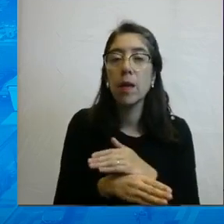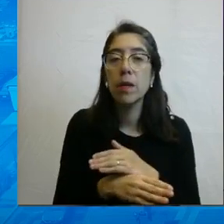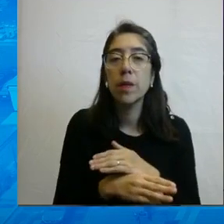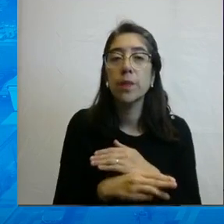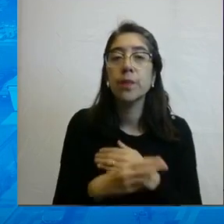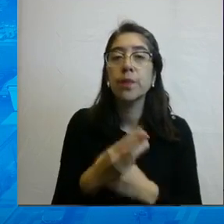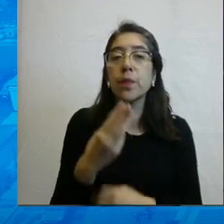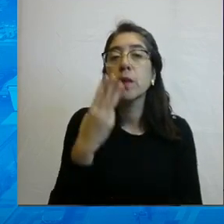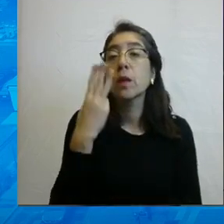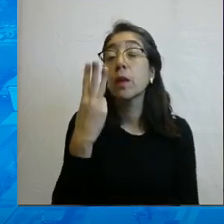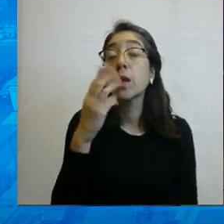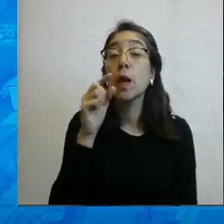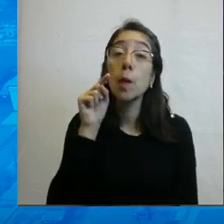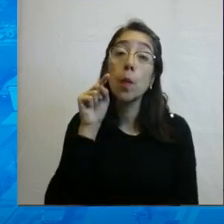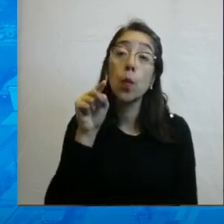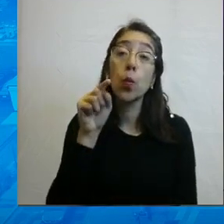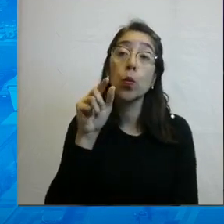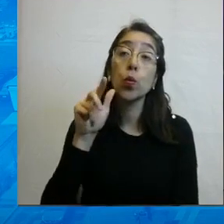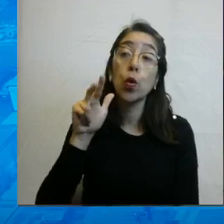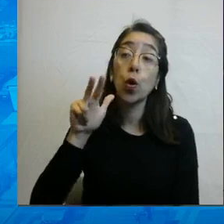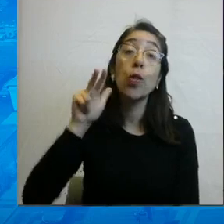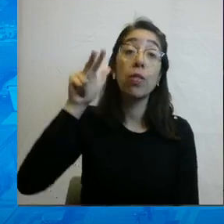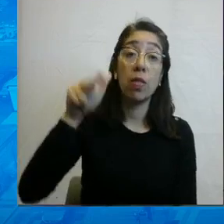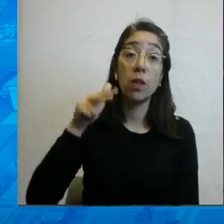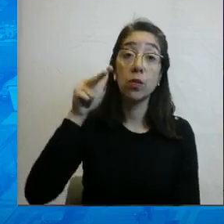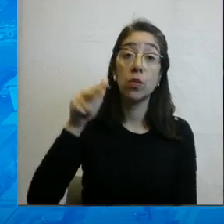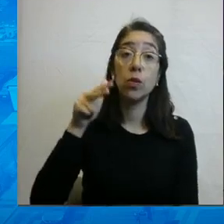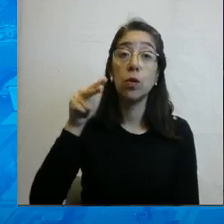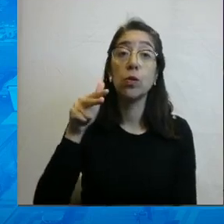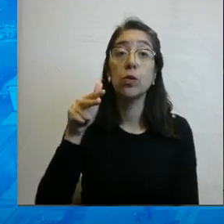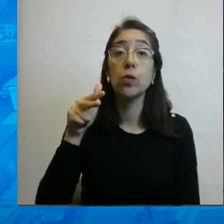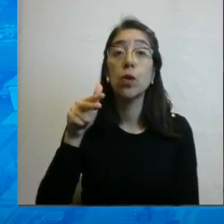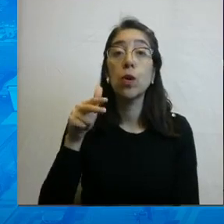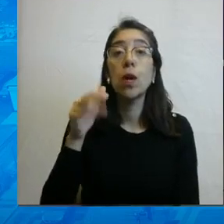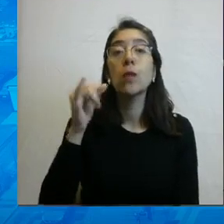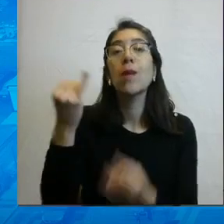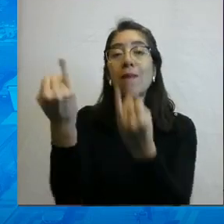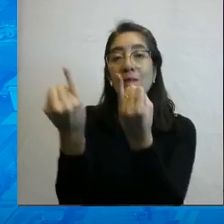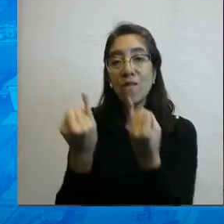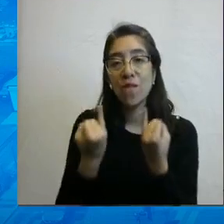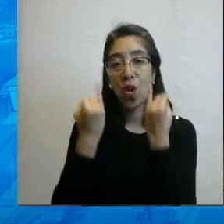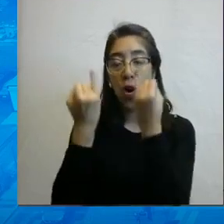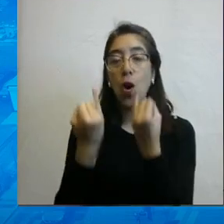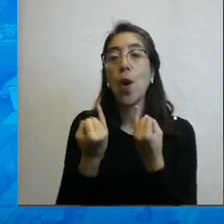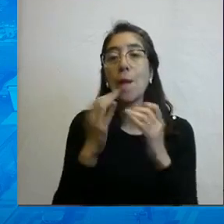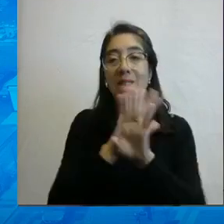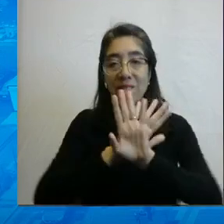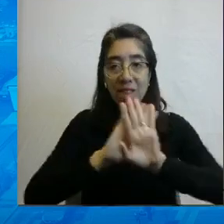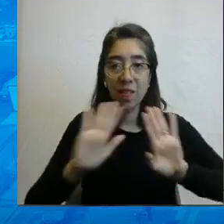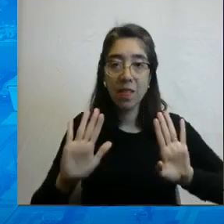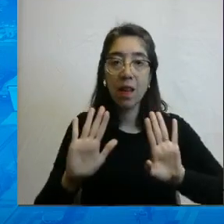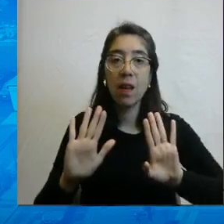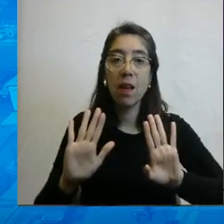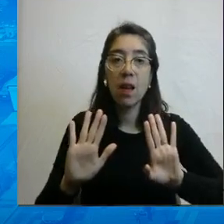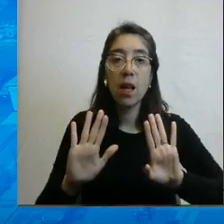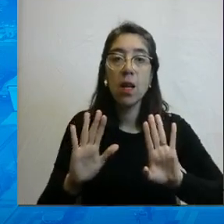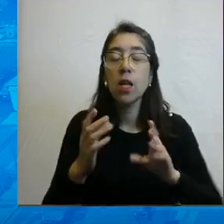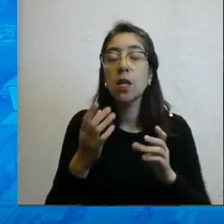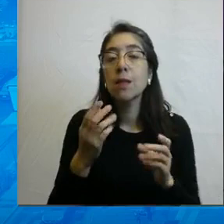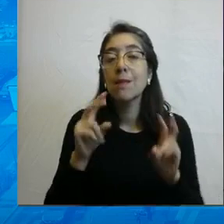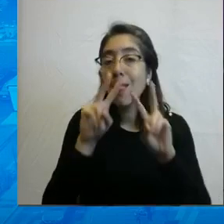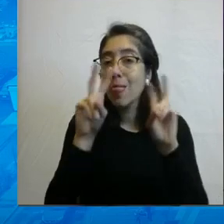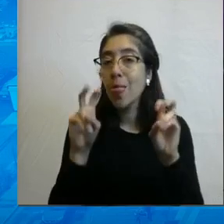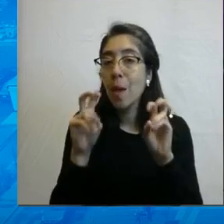3.18, que es un informe final de la Contraloría General de la República sobre auditoría al estado de